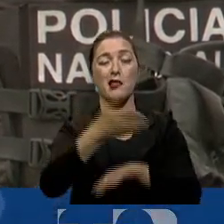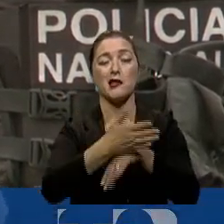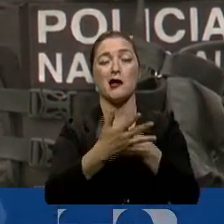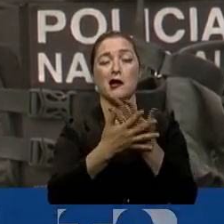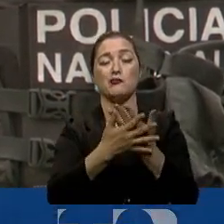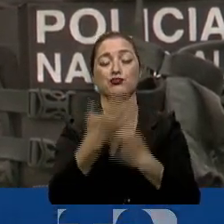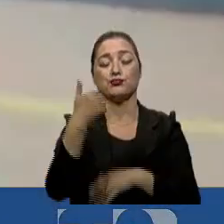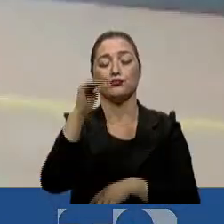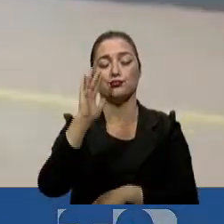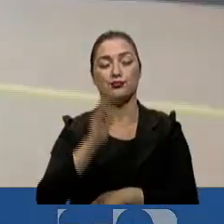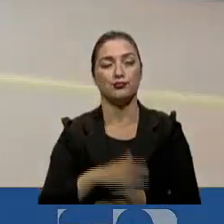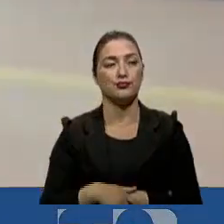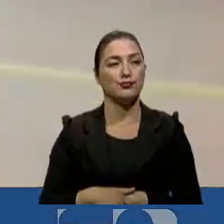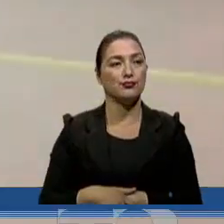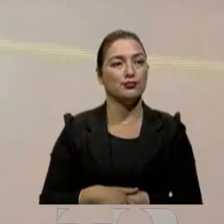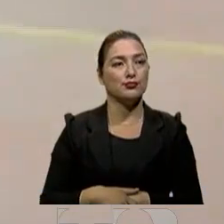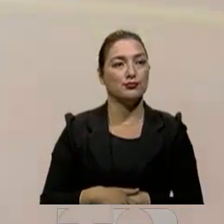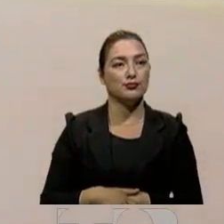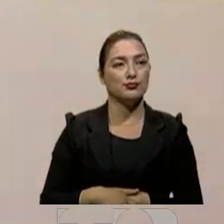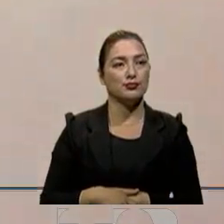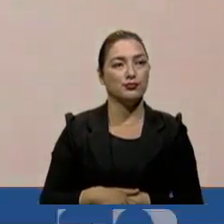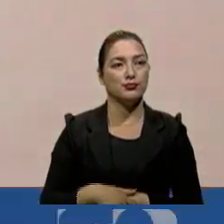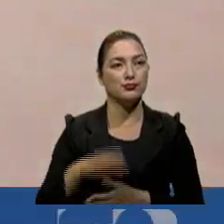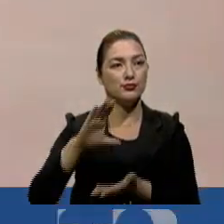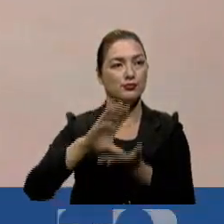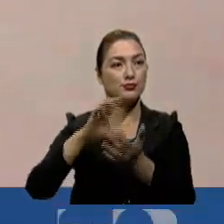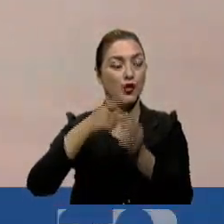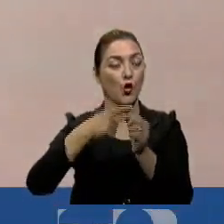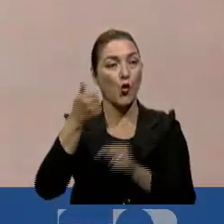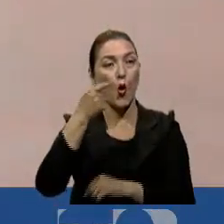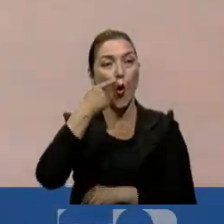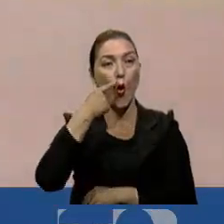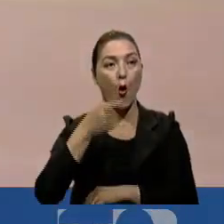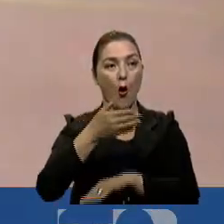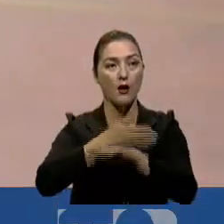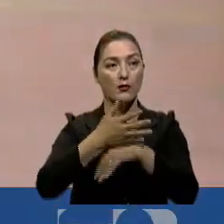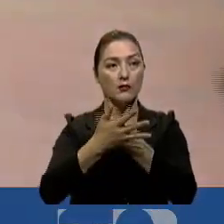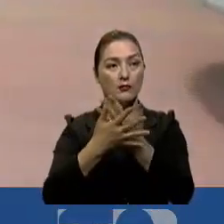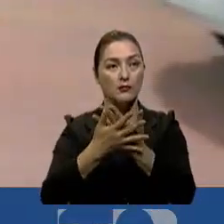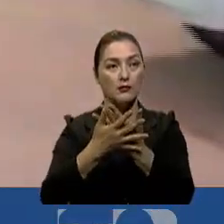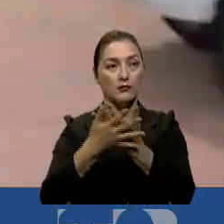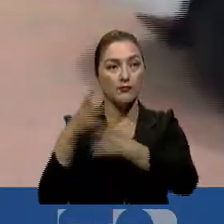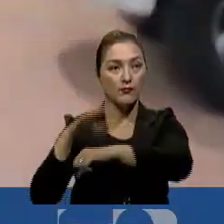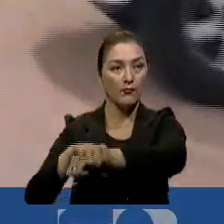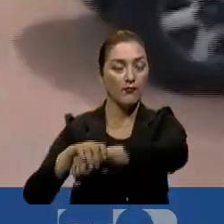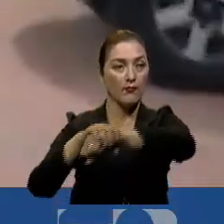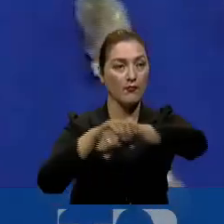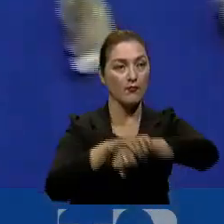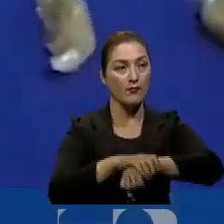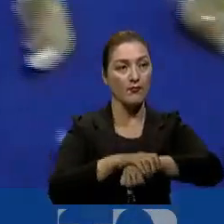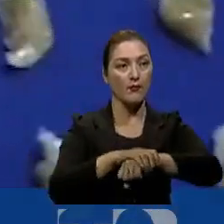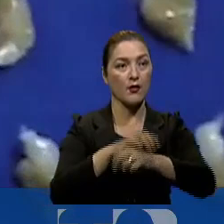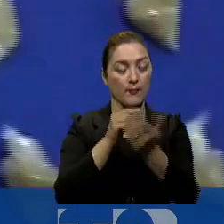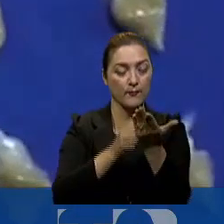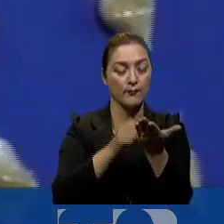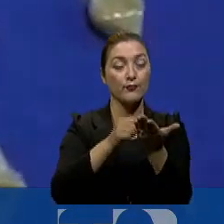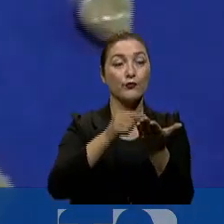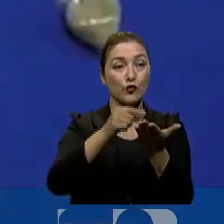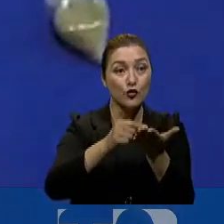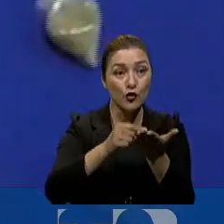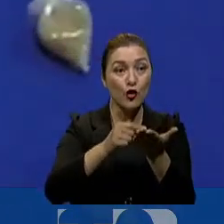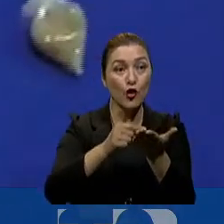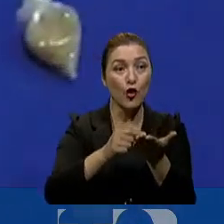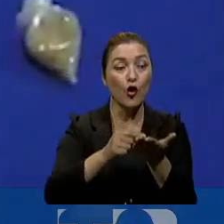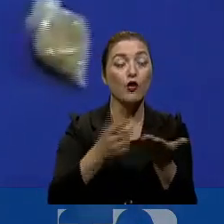o prontuario delictivo. Mientras tanto, en el centro de Quito, otro hombre con antecedentes penales fue detenido con varios sobres que en su interior